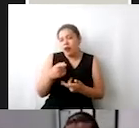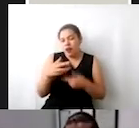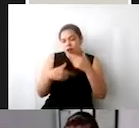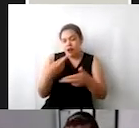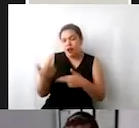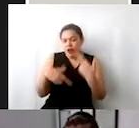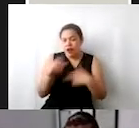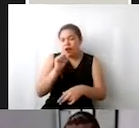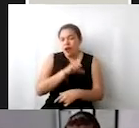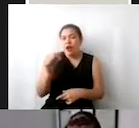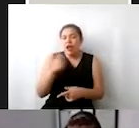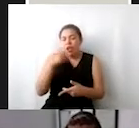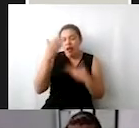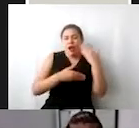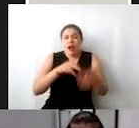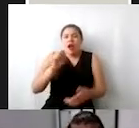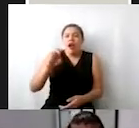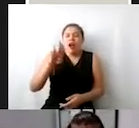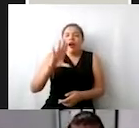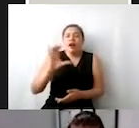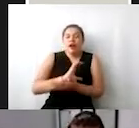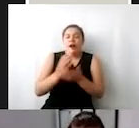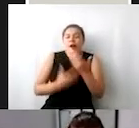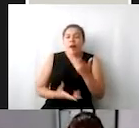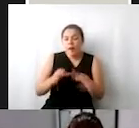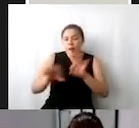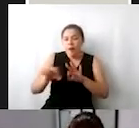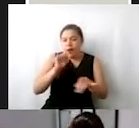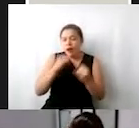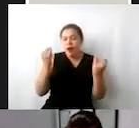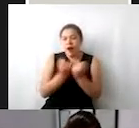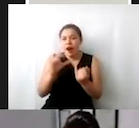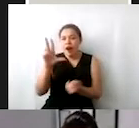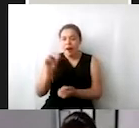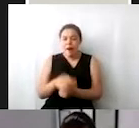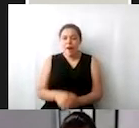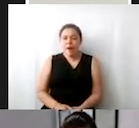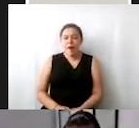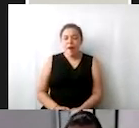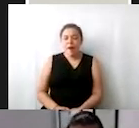del empleo de servicios de subcontratación laboral no comparten la misma naturaleza. Aquí la Corte